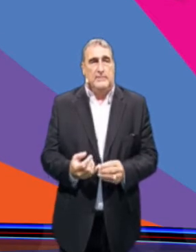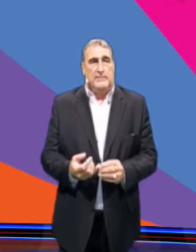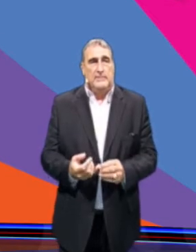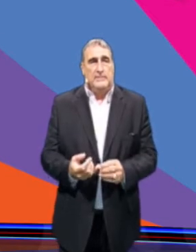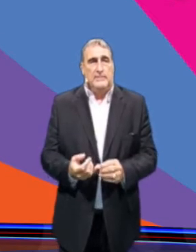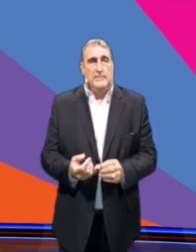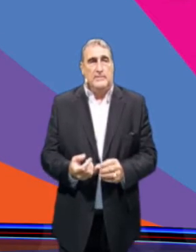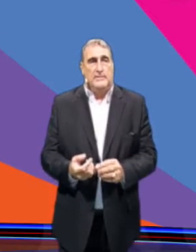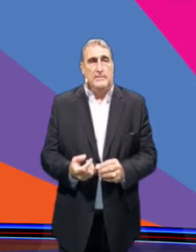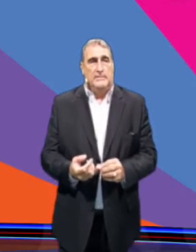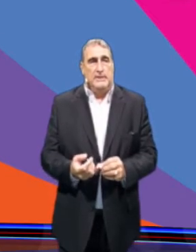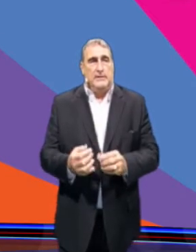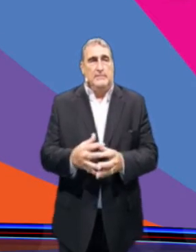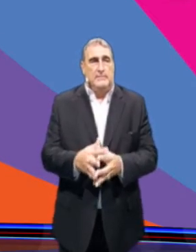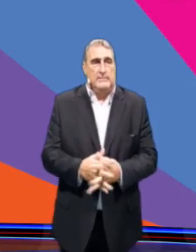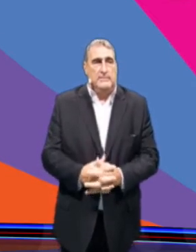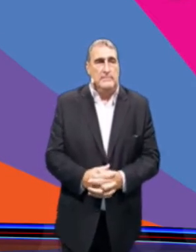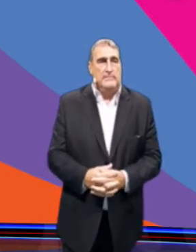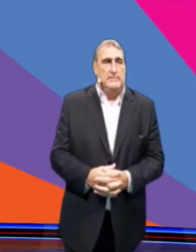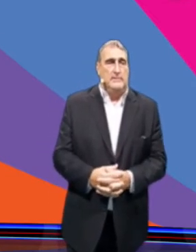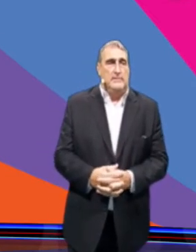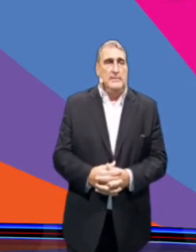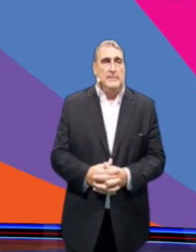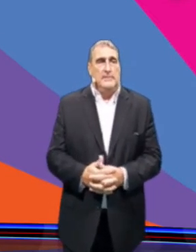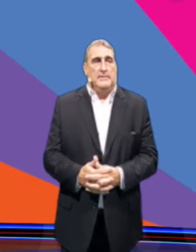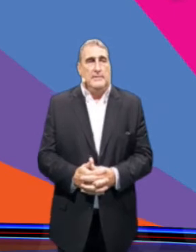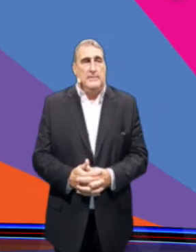pro y qué sé yo, todo esto. Sí.